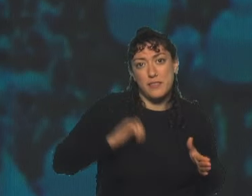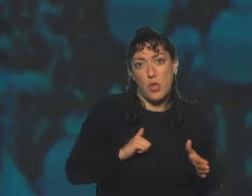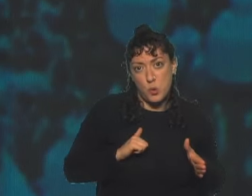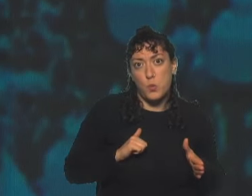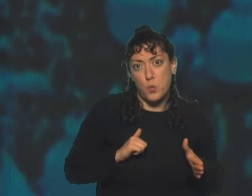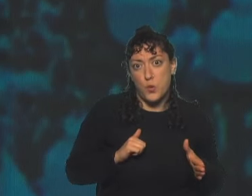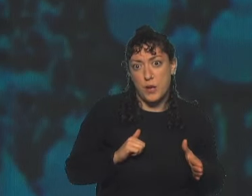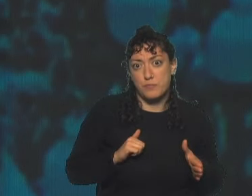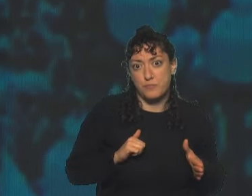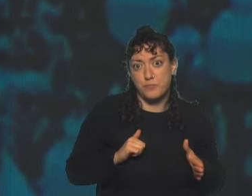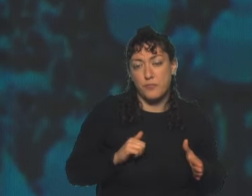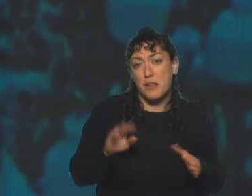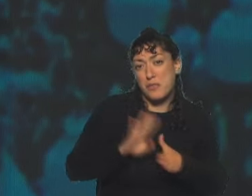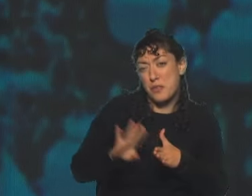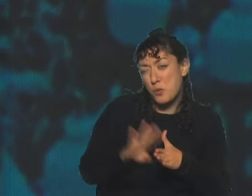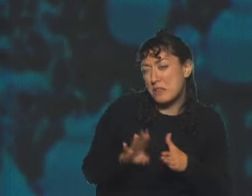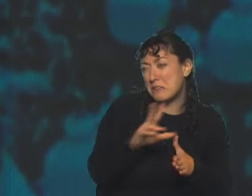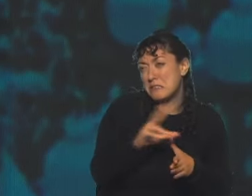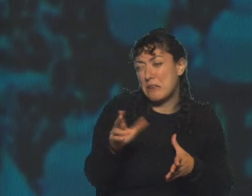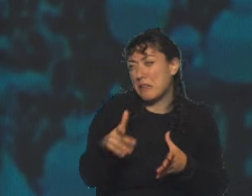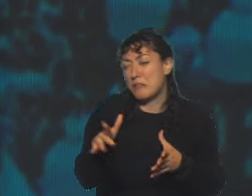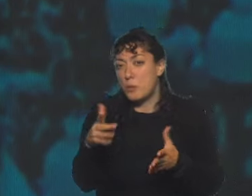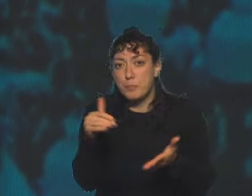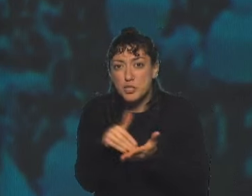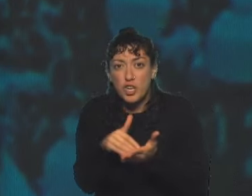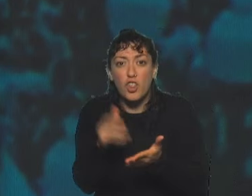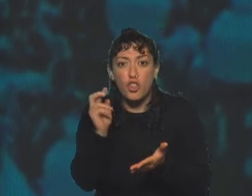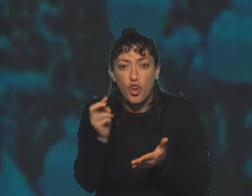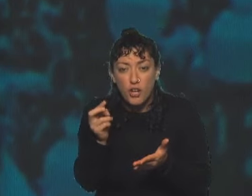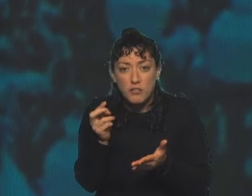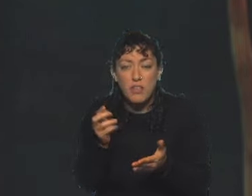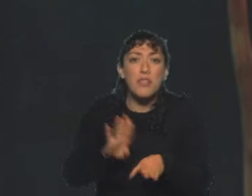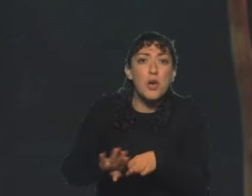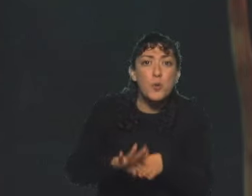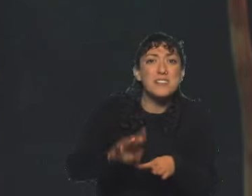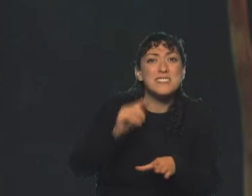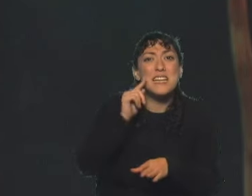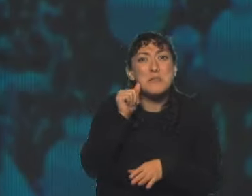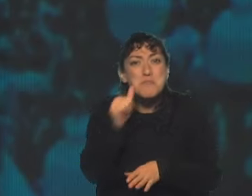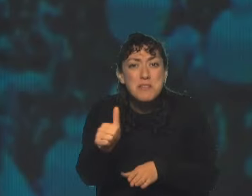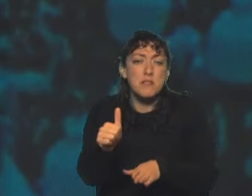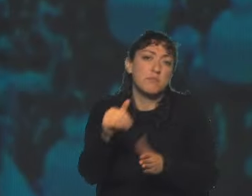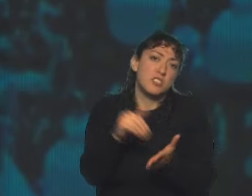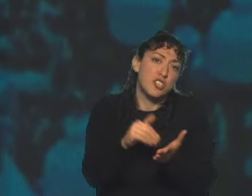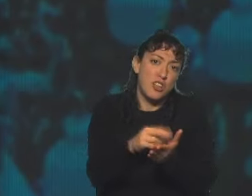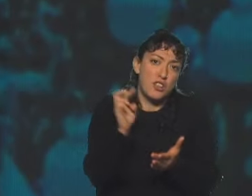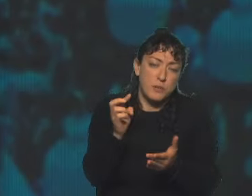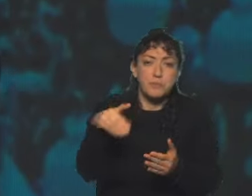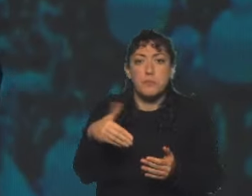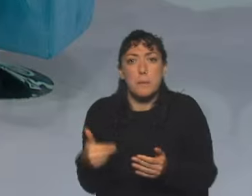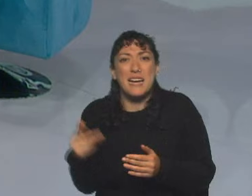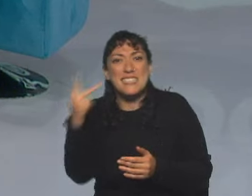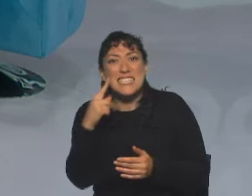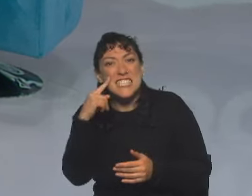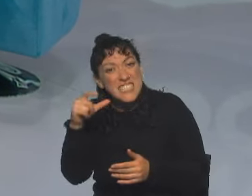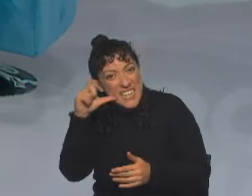a YPF con una deuda de 300 y tantos millones de dólares y la endeudara en 6.000 millones de dólares. Ese señor Machinea, como